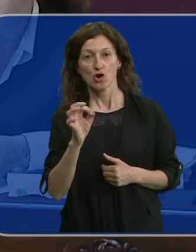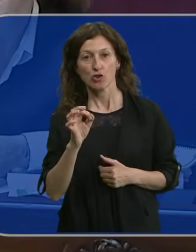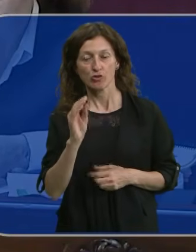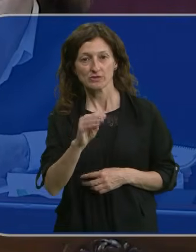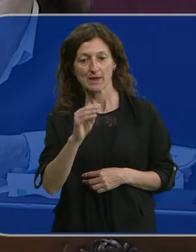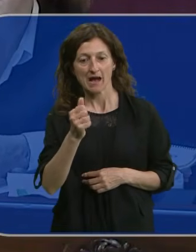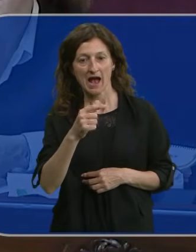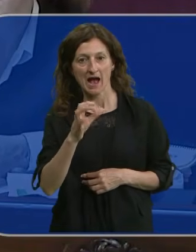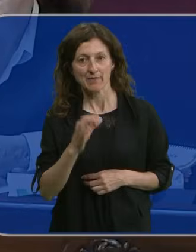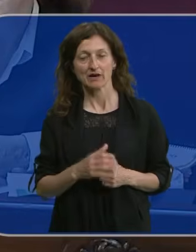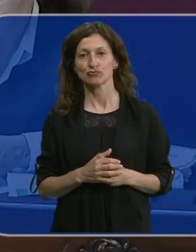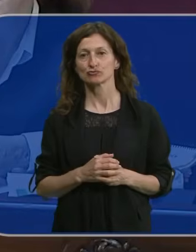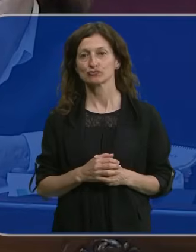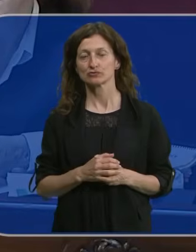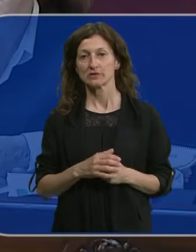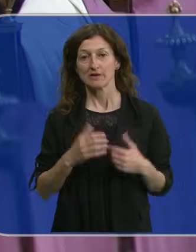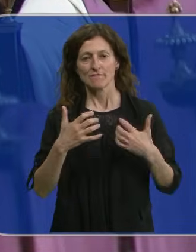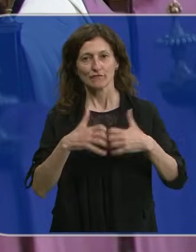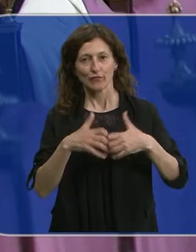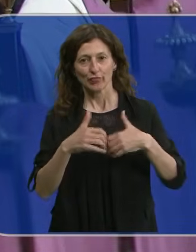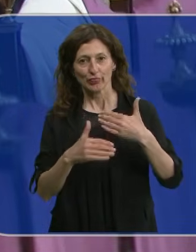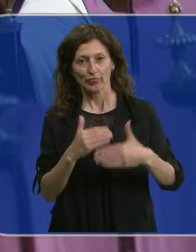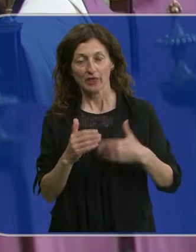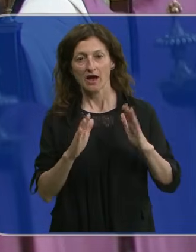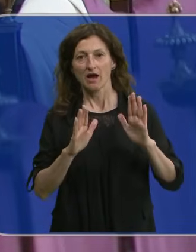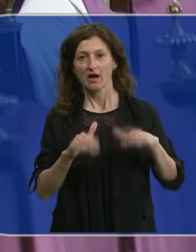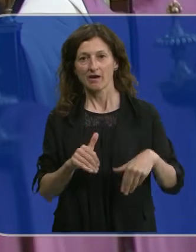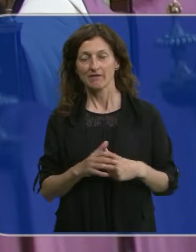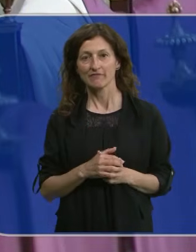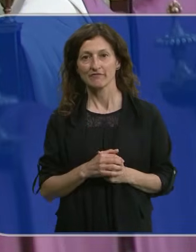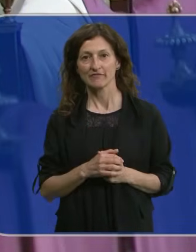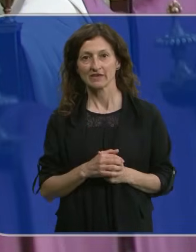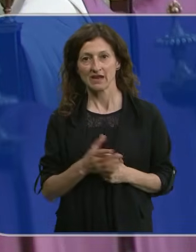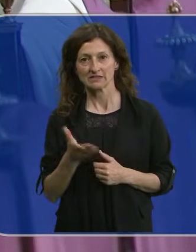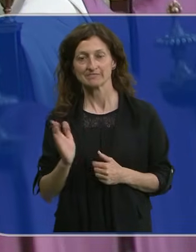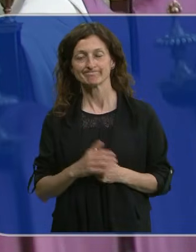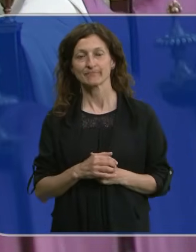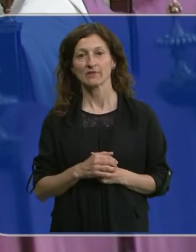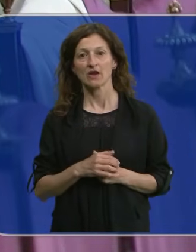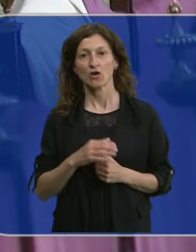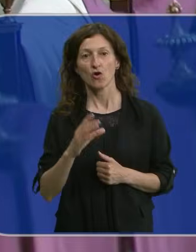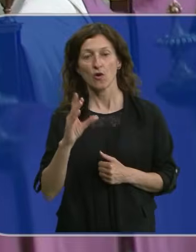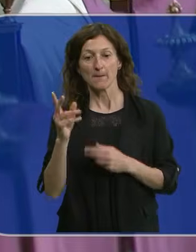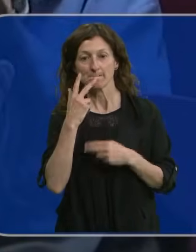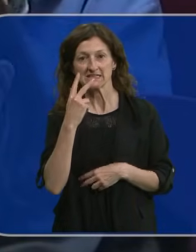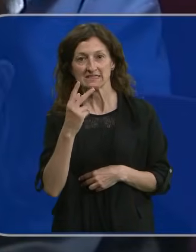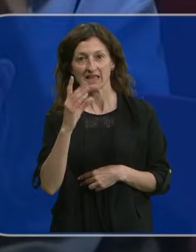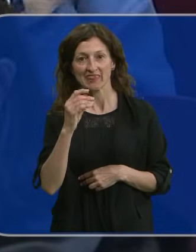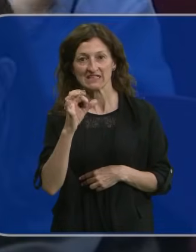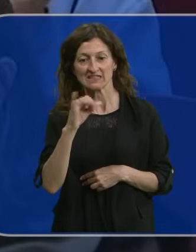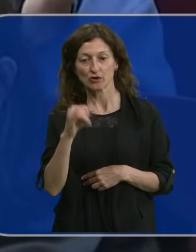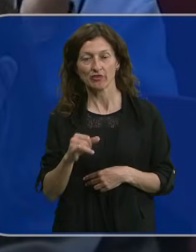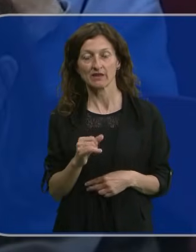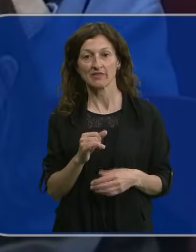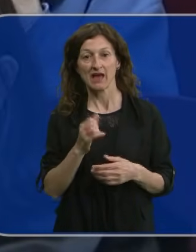a Ábalos para que se ponga en funcionamiento y al final sale. O la visita de Delcy Rodríguez. Los agentes aseguran